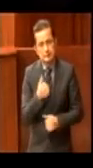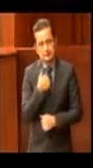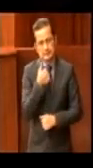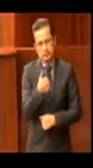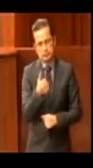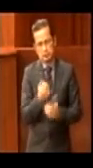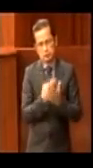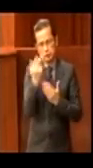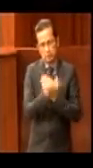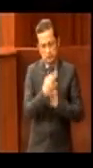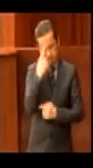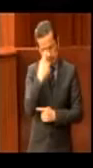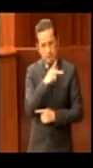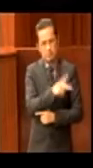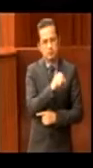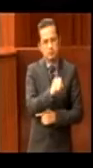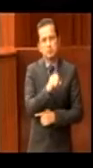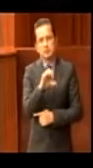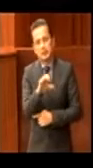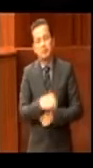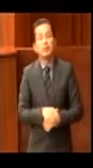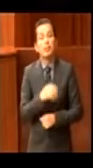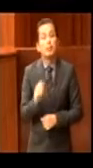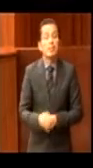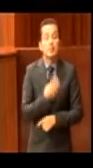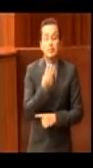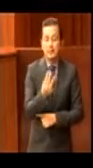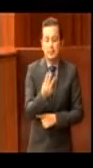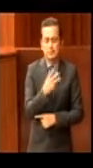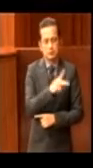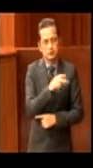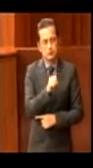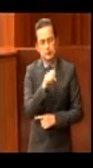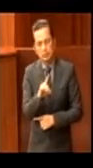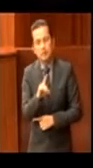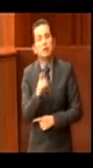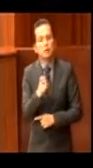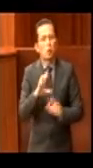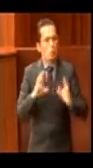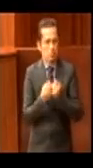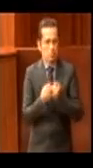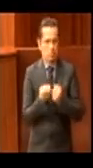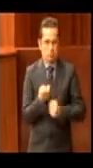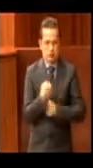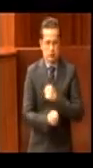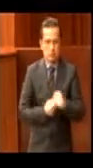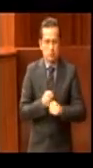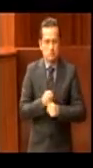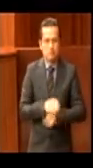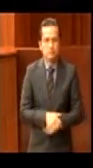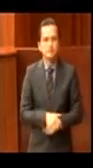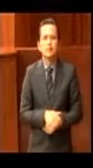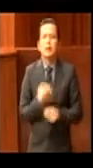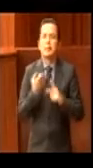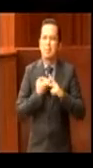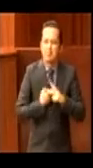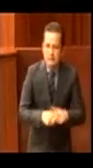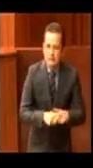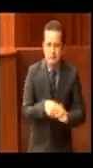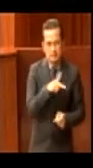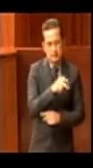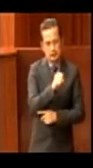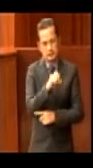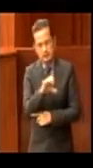sancionador de órgano central y de tres de órgano distrital todos de este año comienzo con los de órgano central